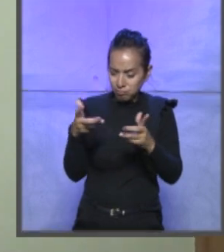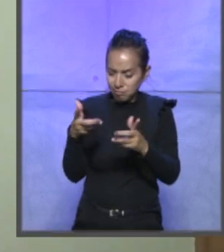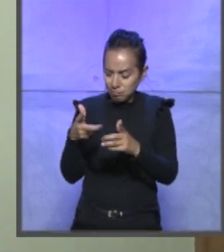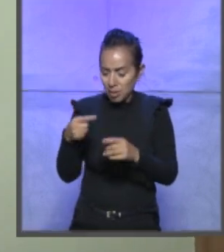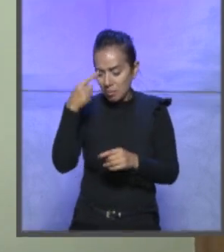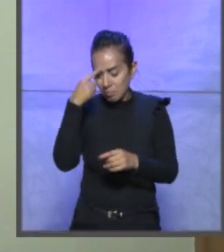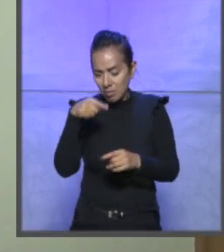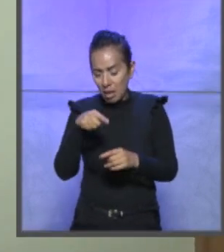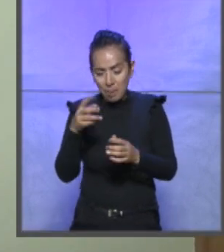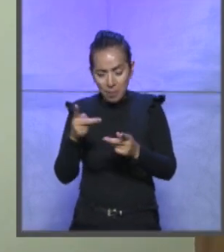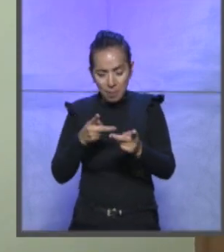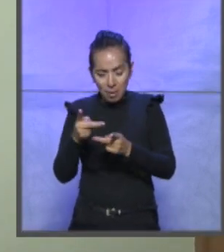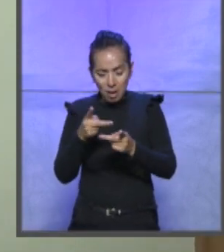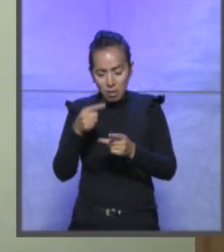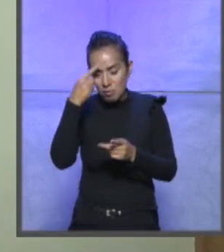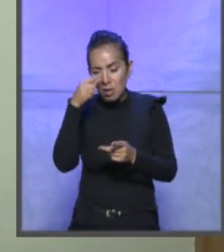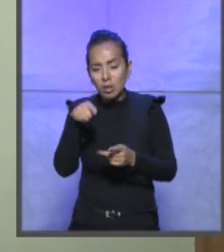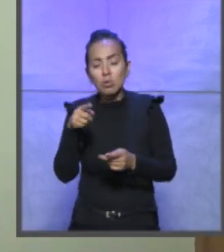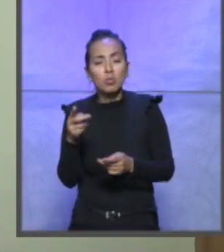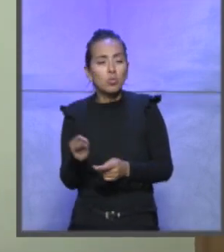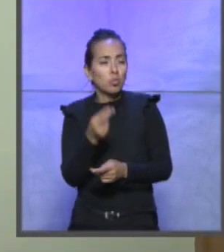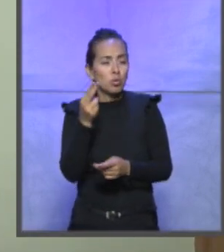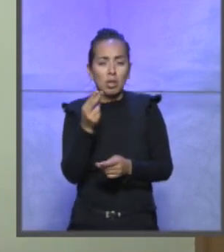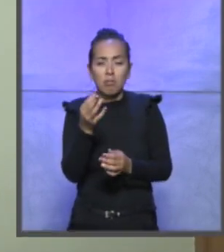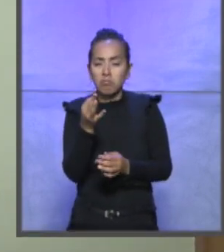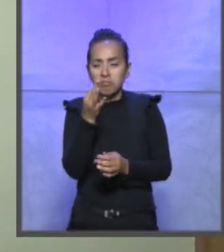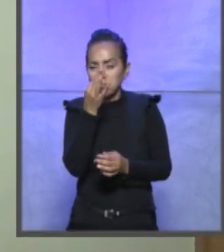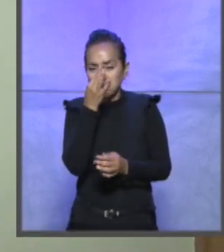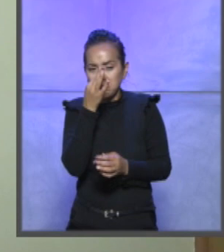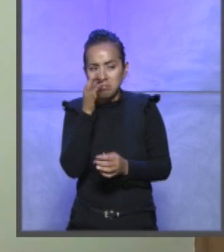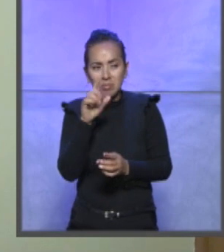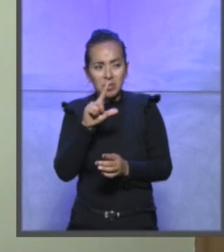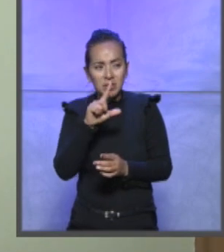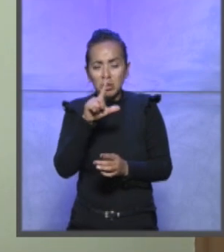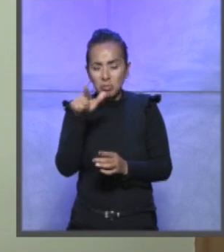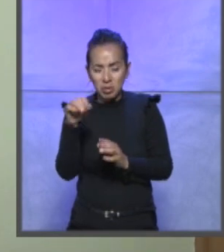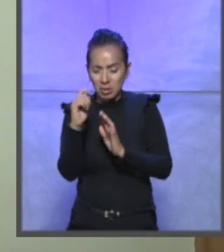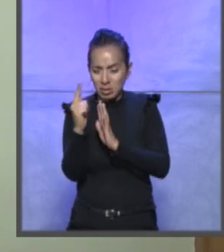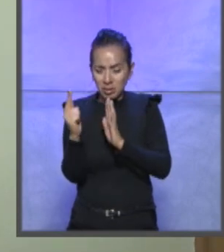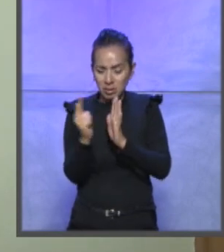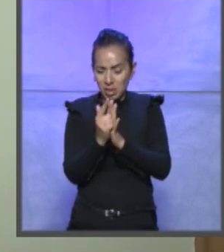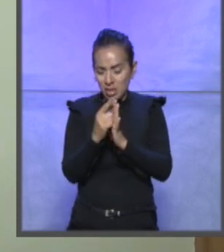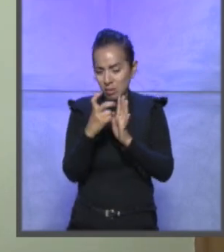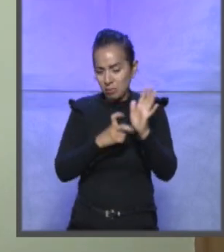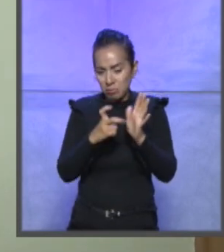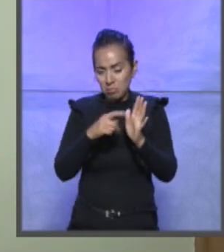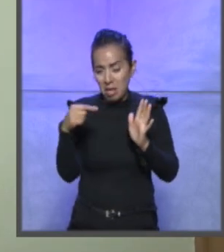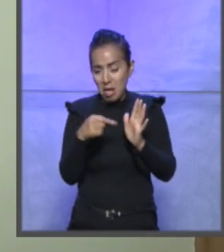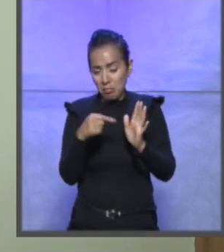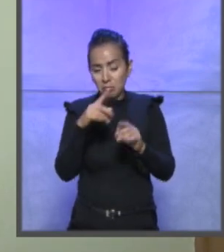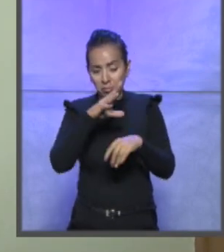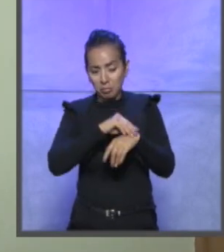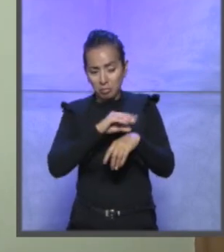el camino para que ustedes puedan poco rato después de nuestra reforma constitucional donde se